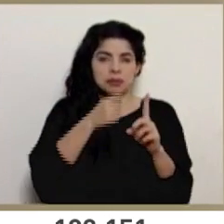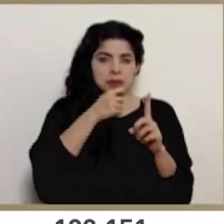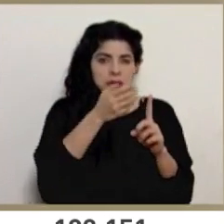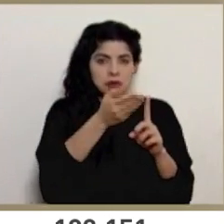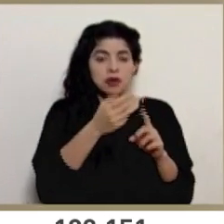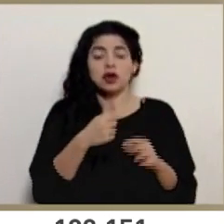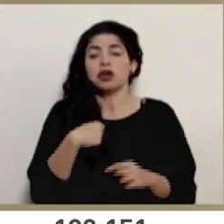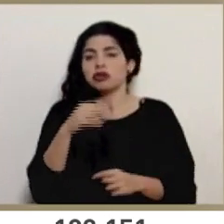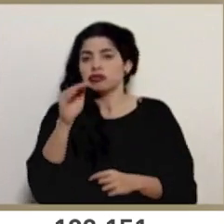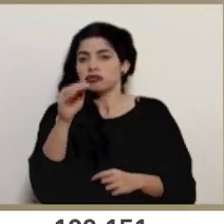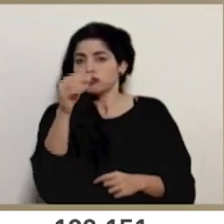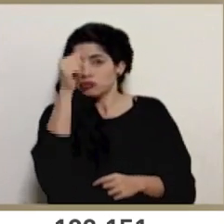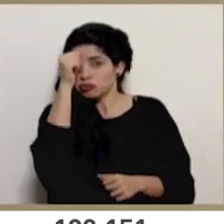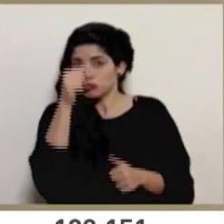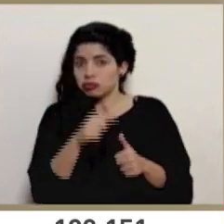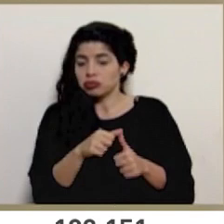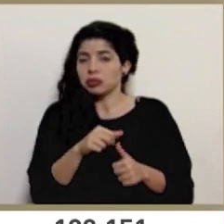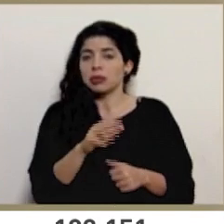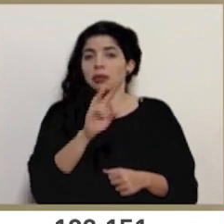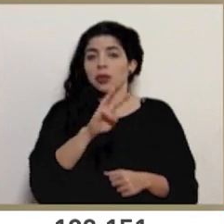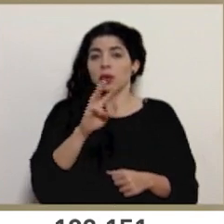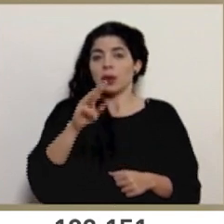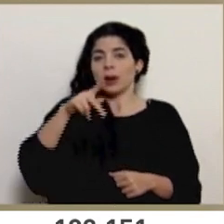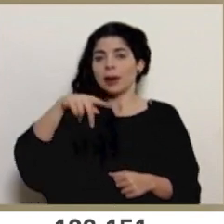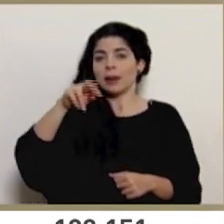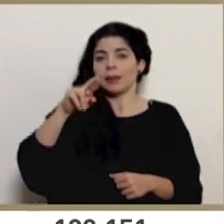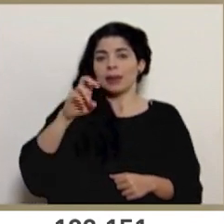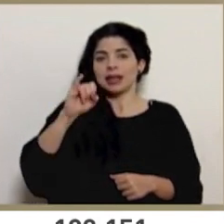recordarles el sitio